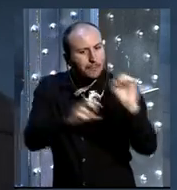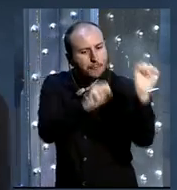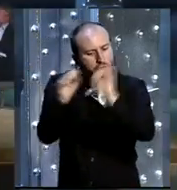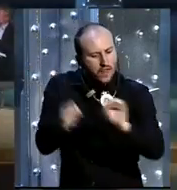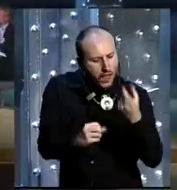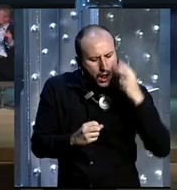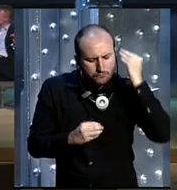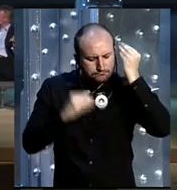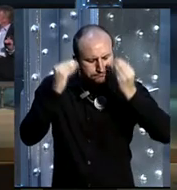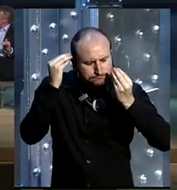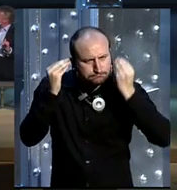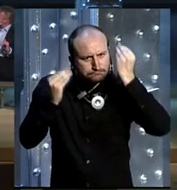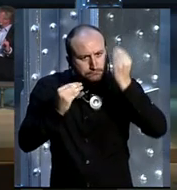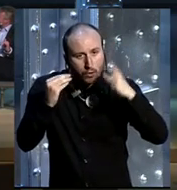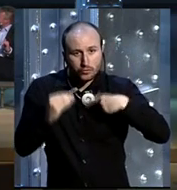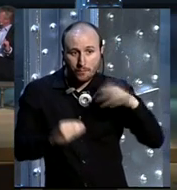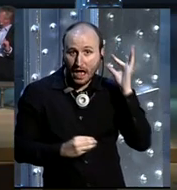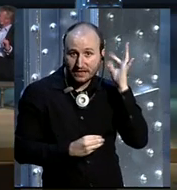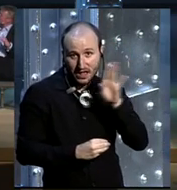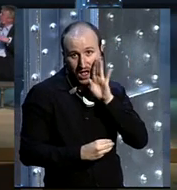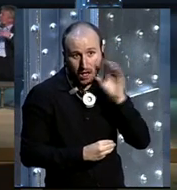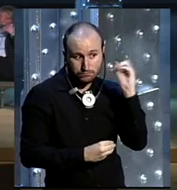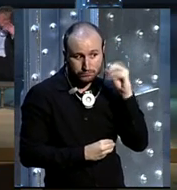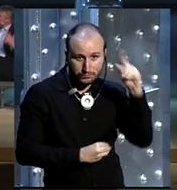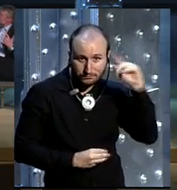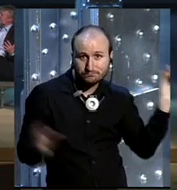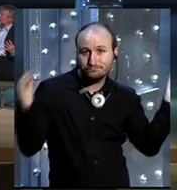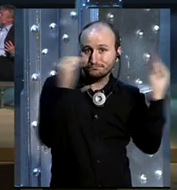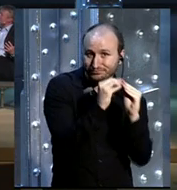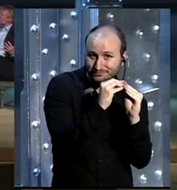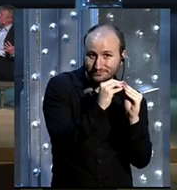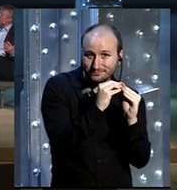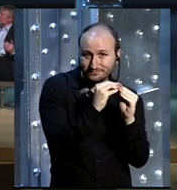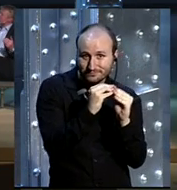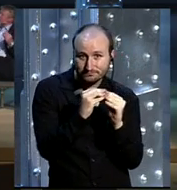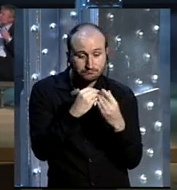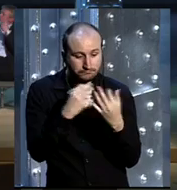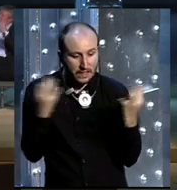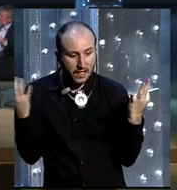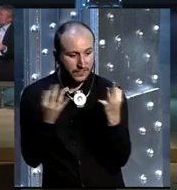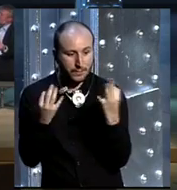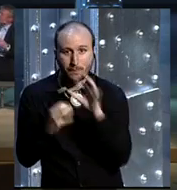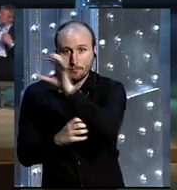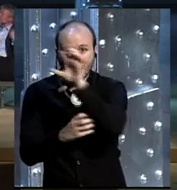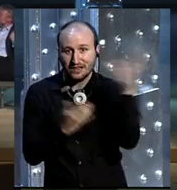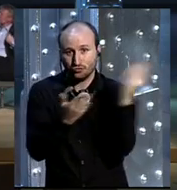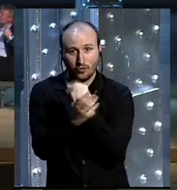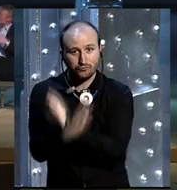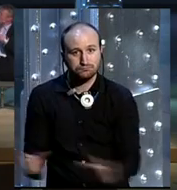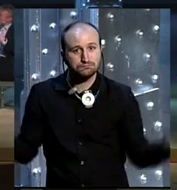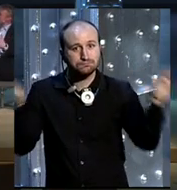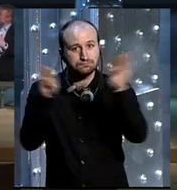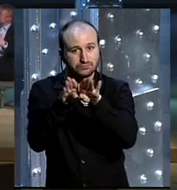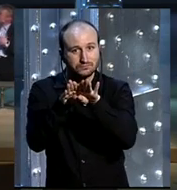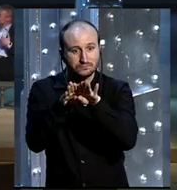protección, creo, como la señora del Castillo, que sí, que tenemos que tener la misma visión en todos los países y de hecho yo creo que tenemos la